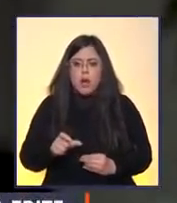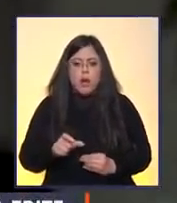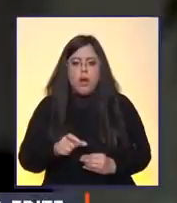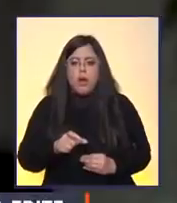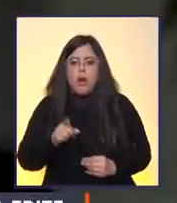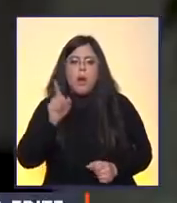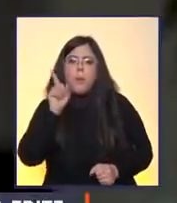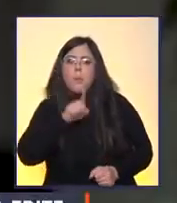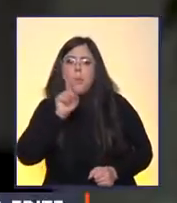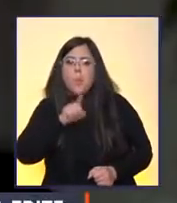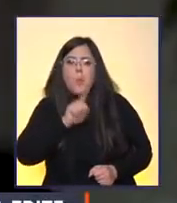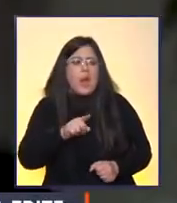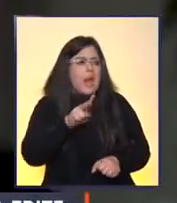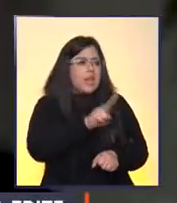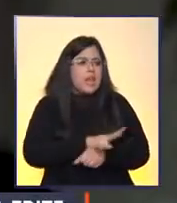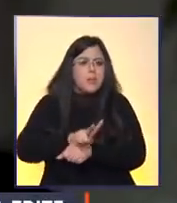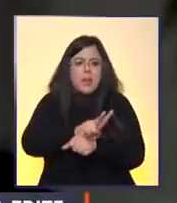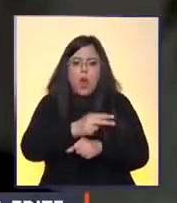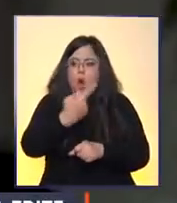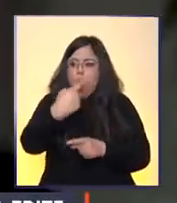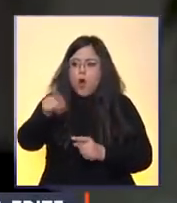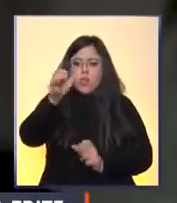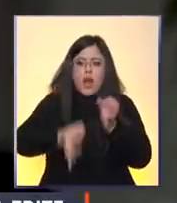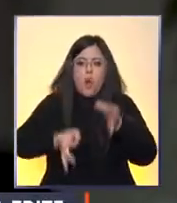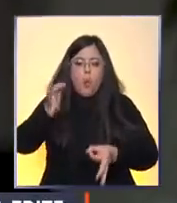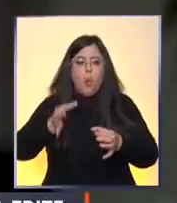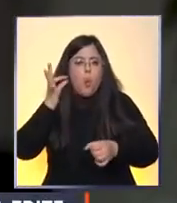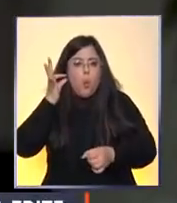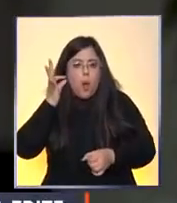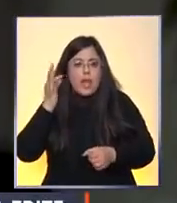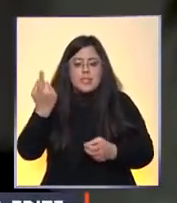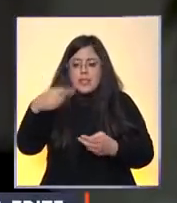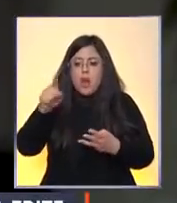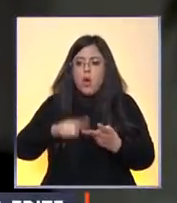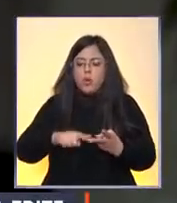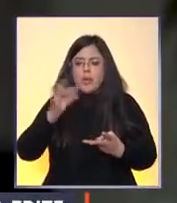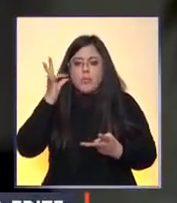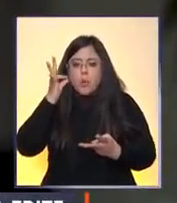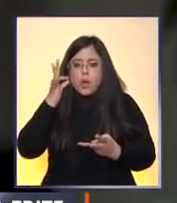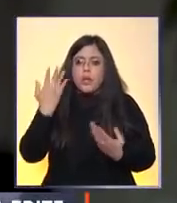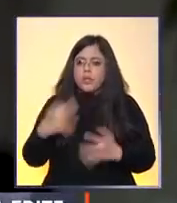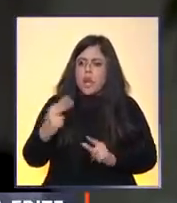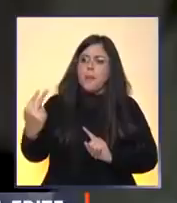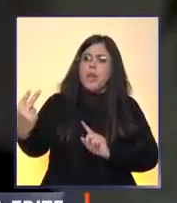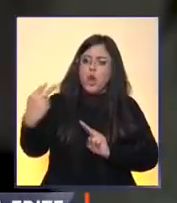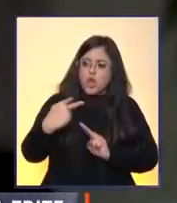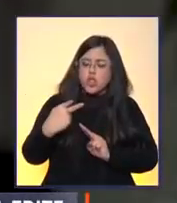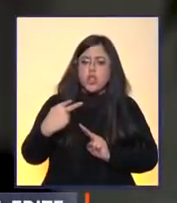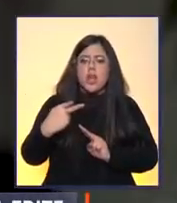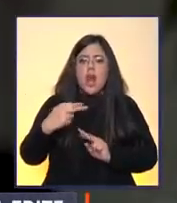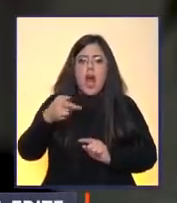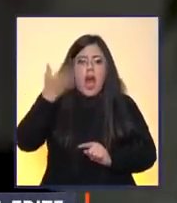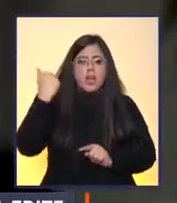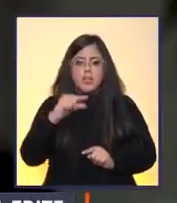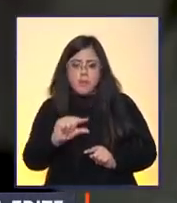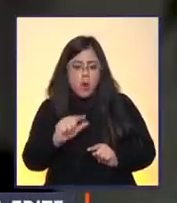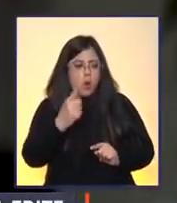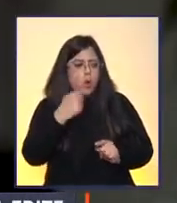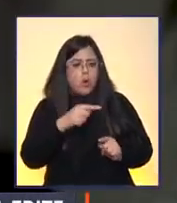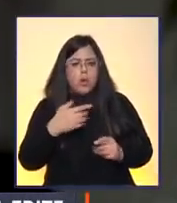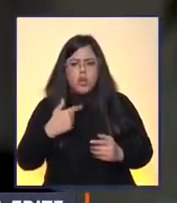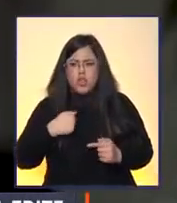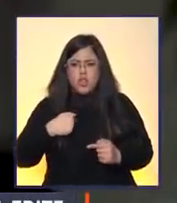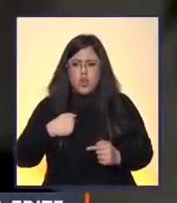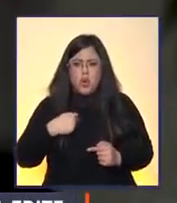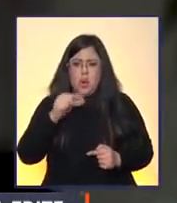Estaba la administradora, había otra jueza, había otra chica que me conocía hace poco, había otro chico que también me conocía hace poco. Yo llevaba súper poco